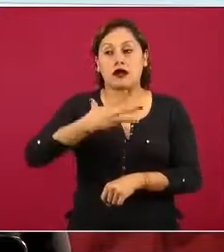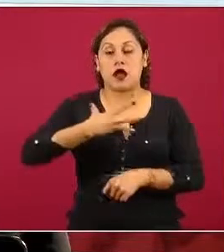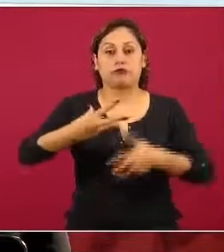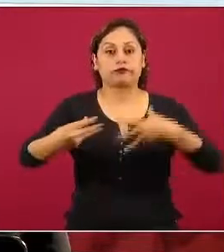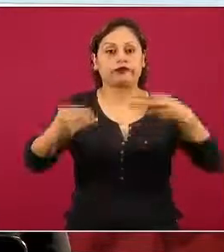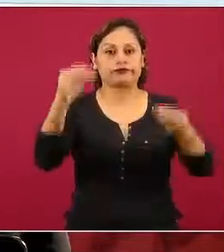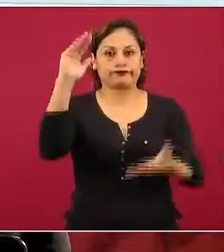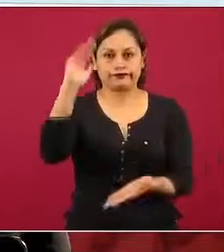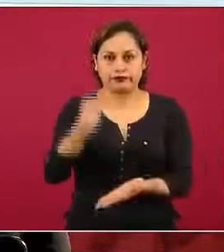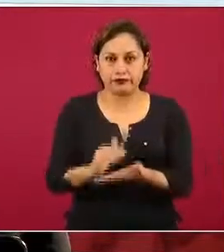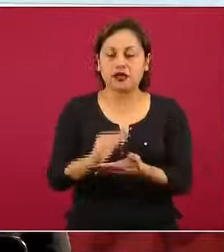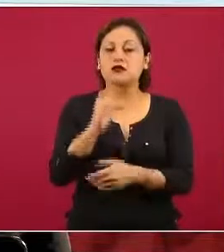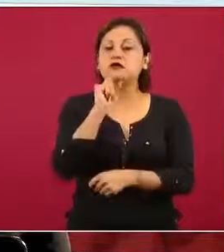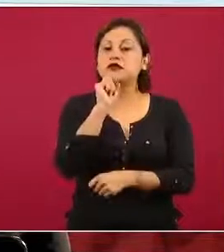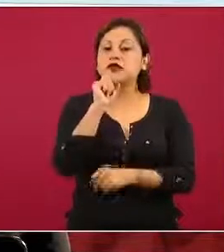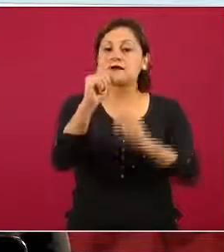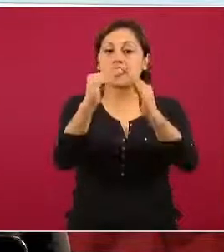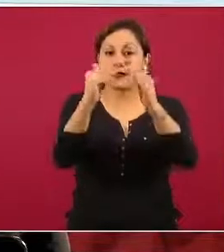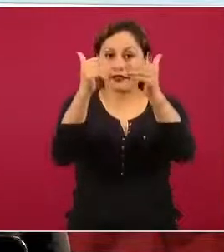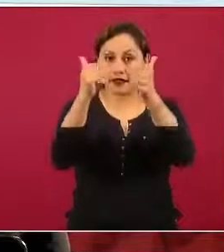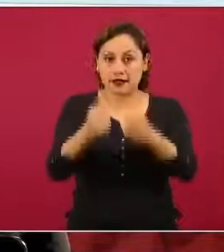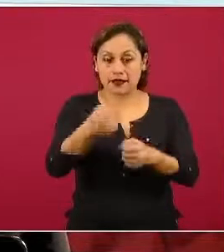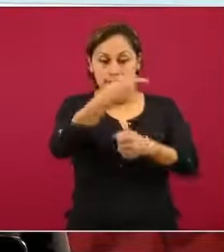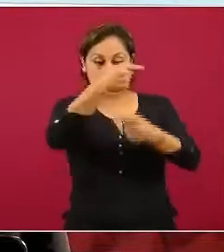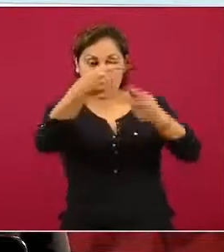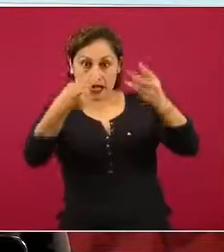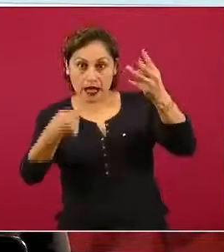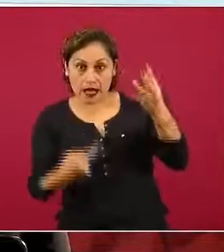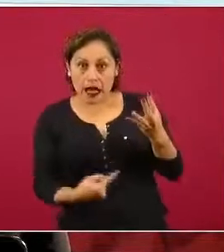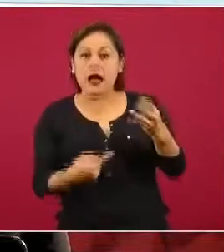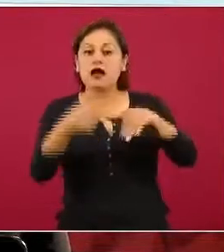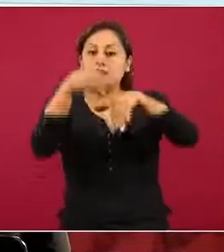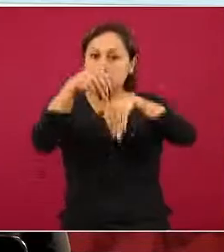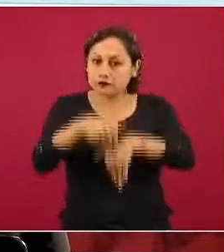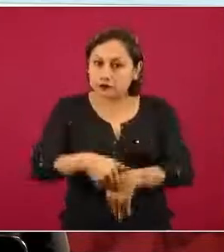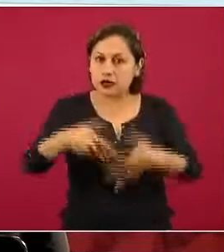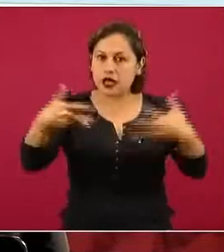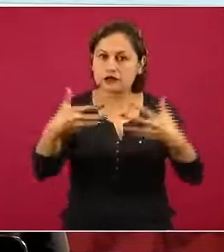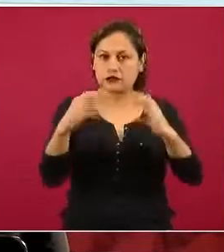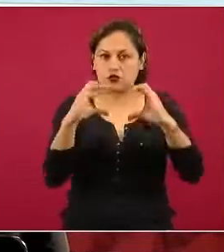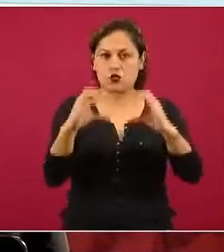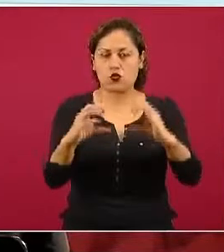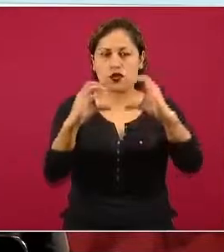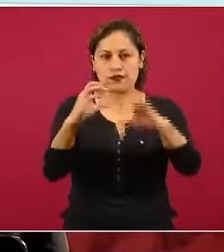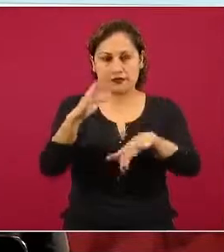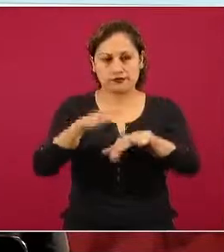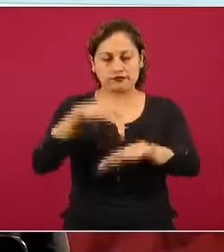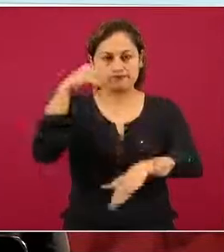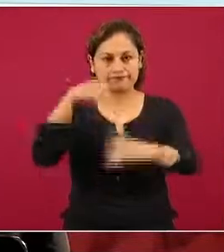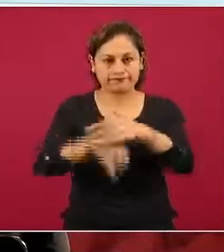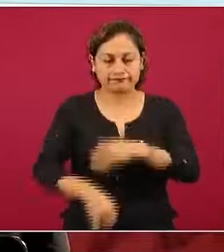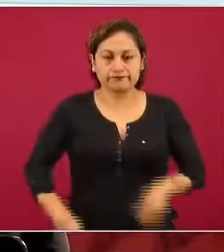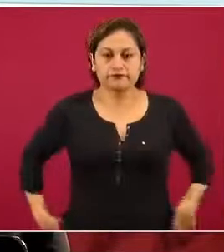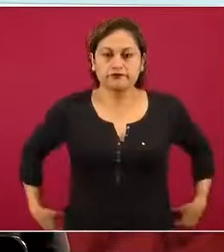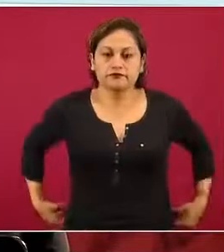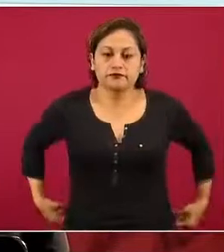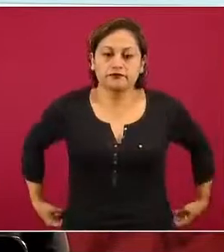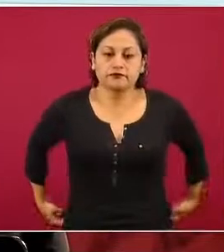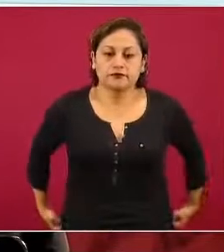casa y tratar de seguir todas estas medidas para seguir cuidándonos.